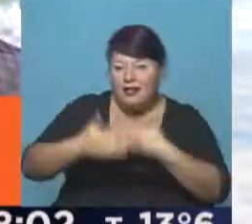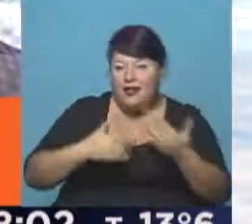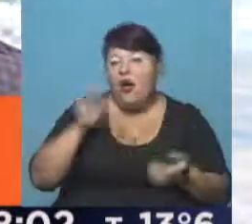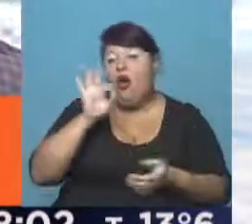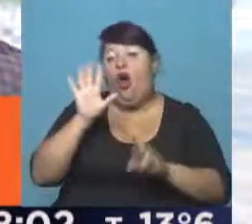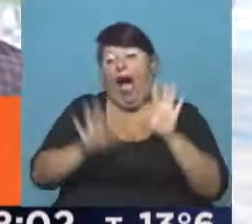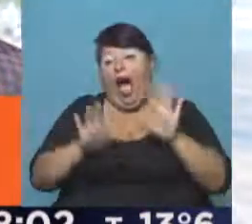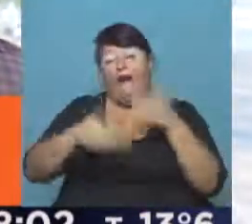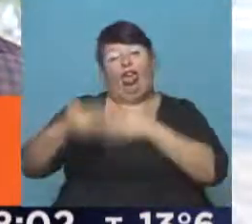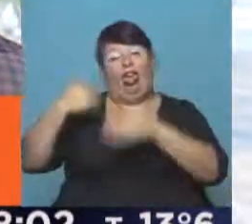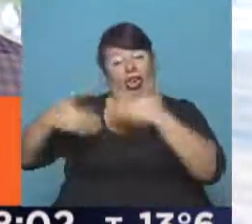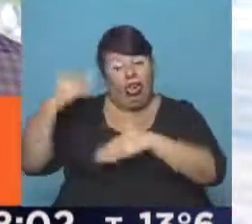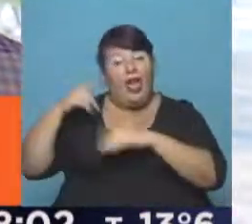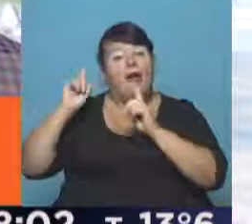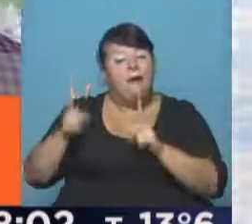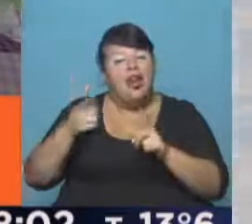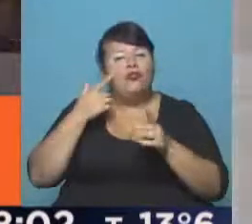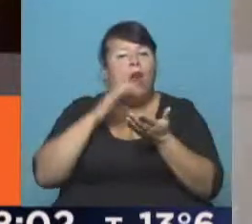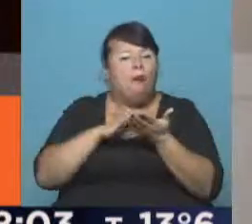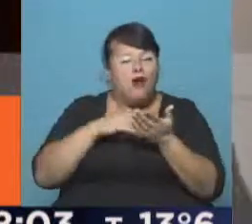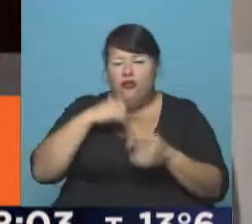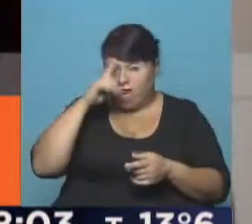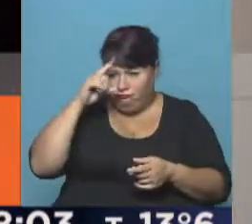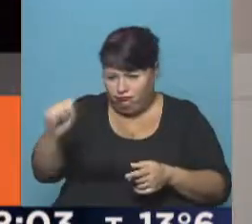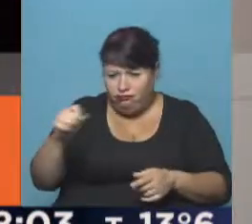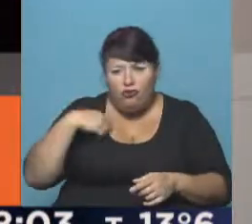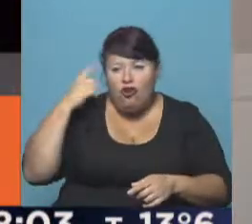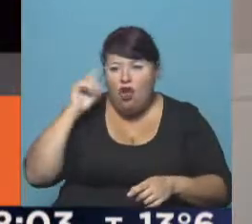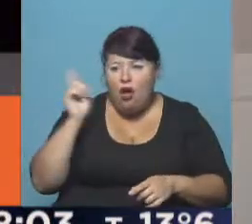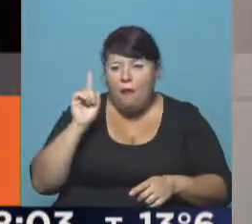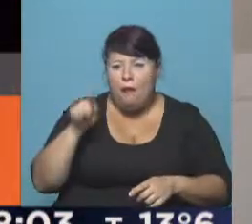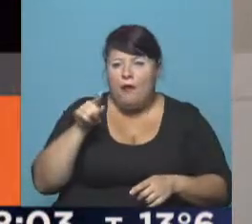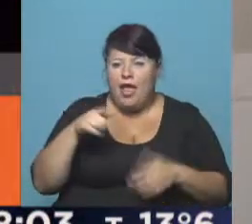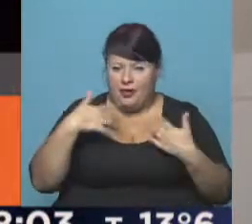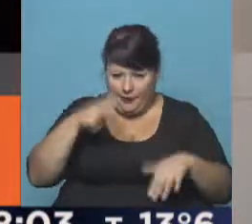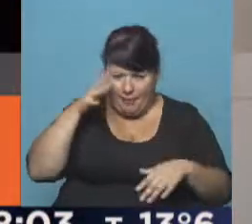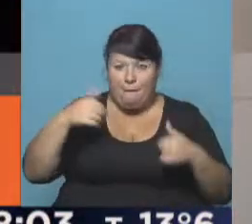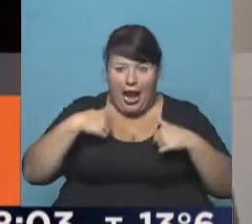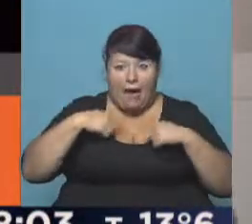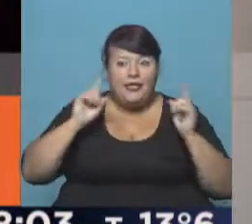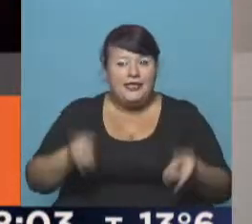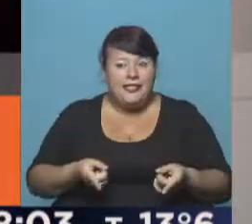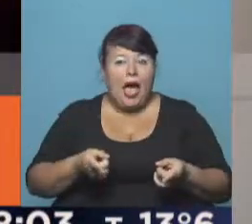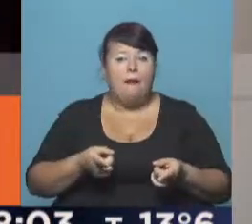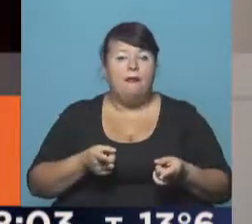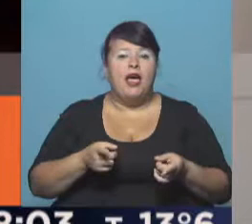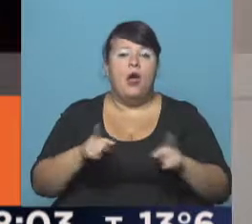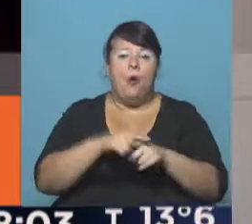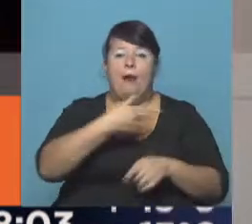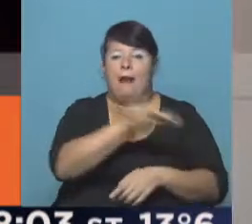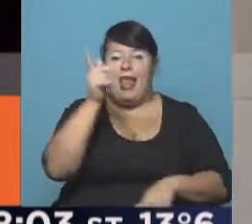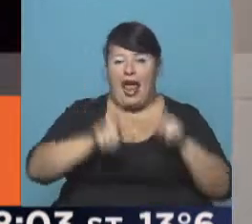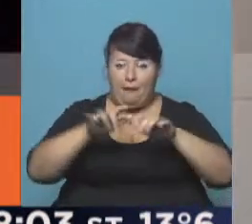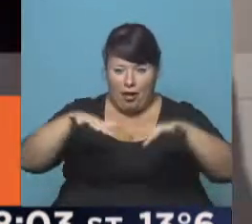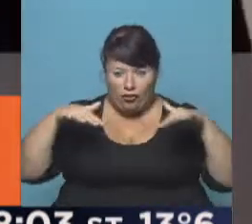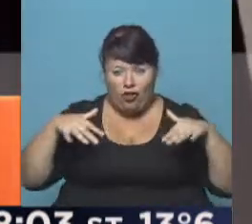veces retrocediendo, pero en realidad es una experiencia que no me imaginaba que iba a ser tan fuerte para mí y también para el público.